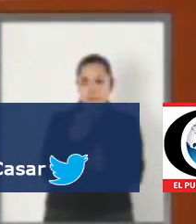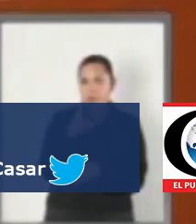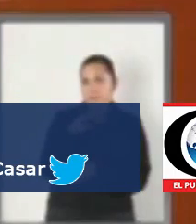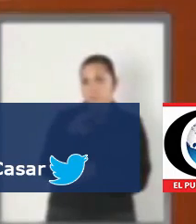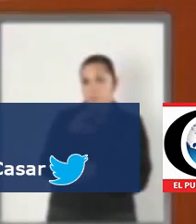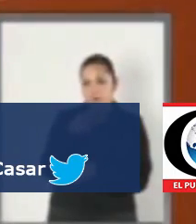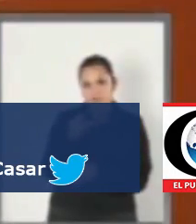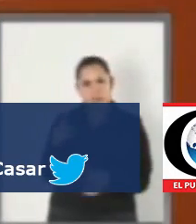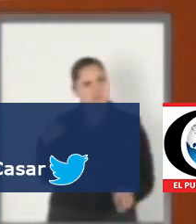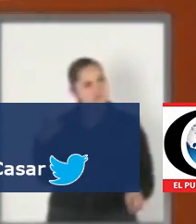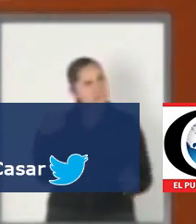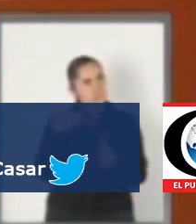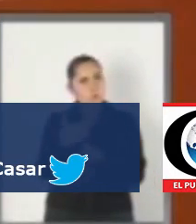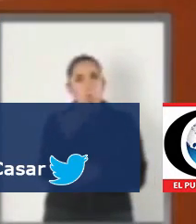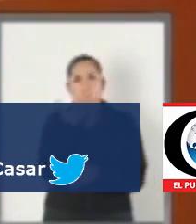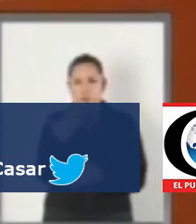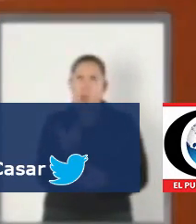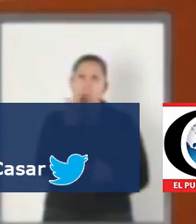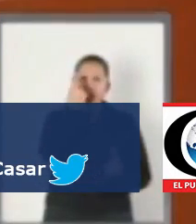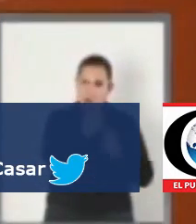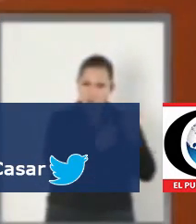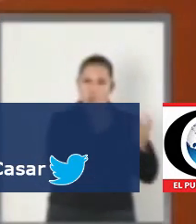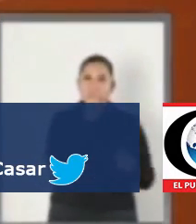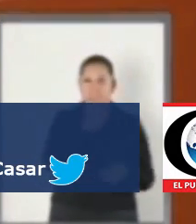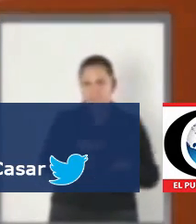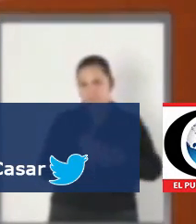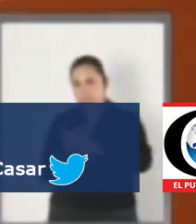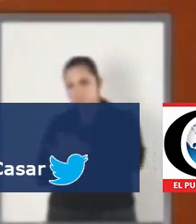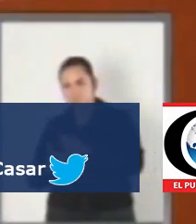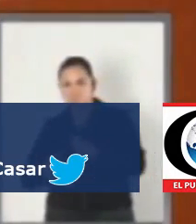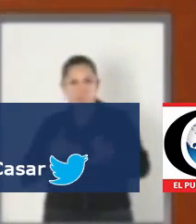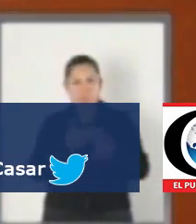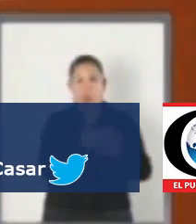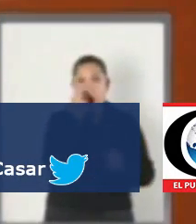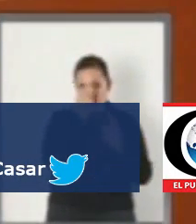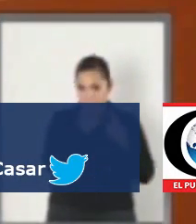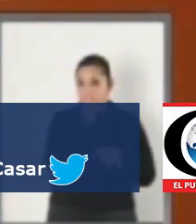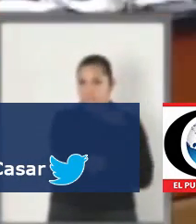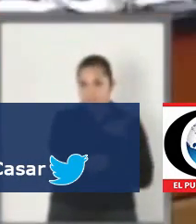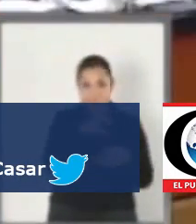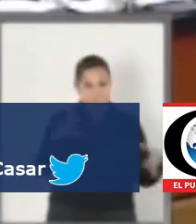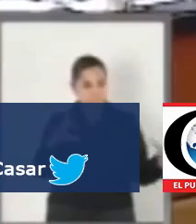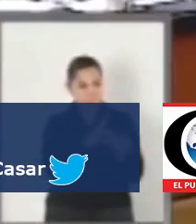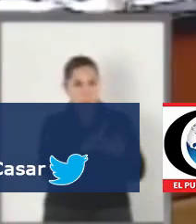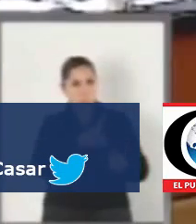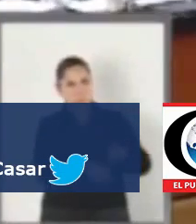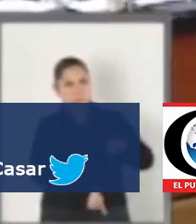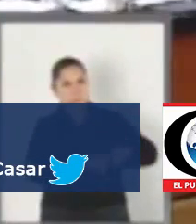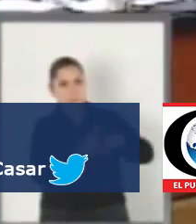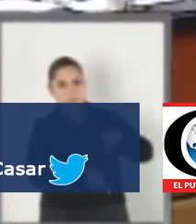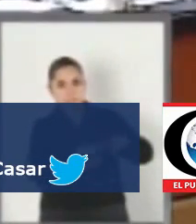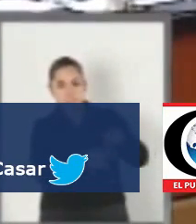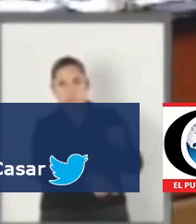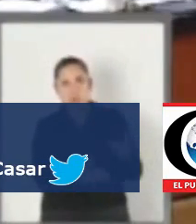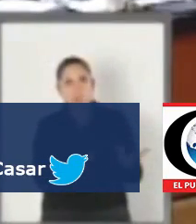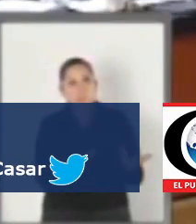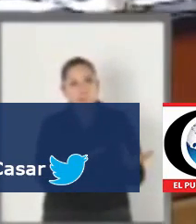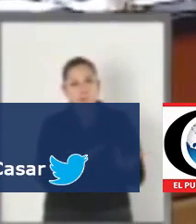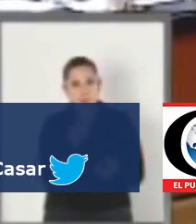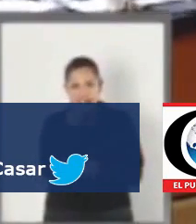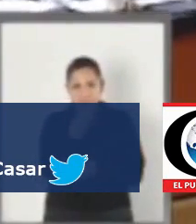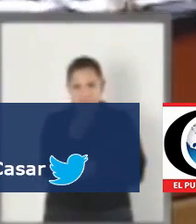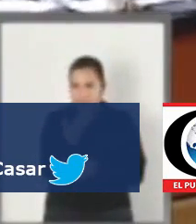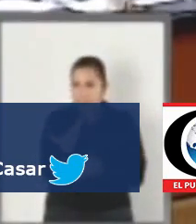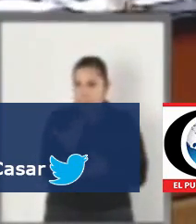visión eminentemente económica, y eso es lo que no nos gusta y es lo que estaríamos dispuestos a revisar en una nueva versión del NAFTA o del TLC,